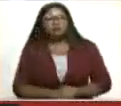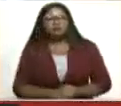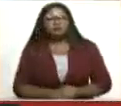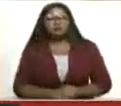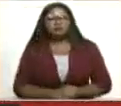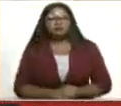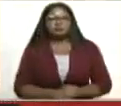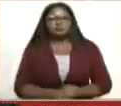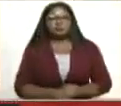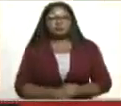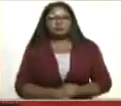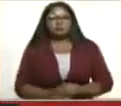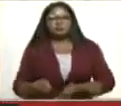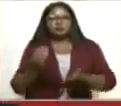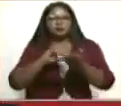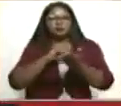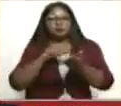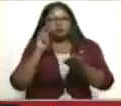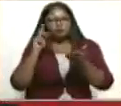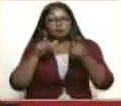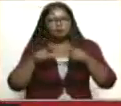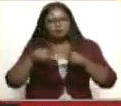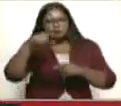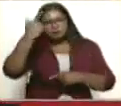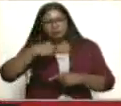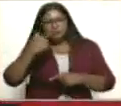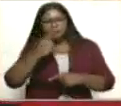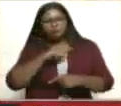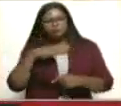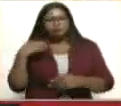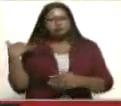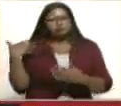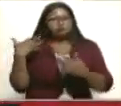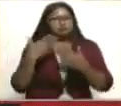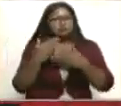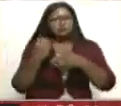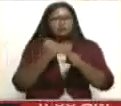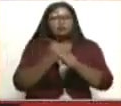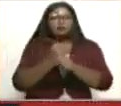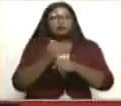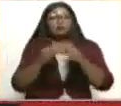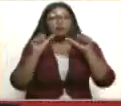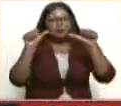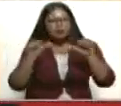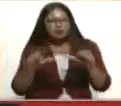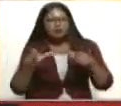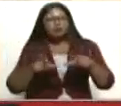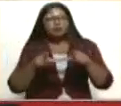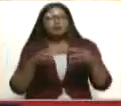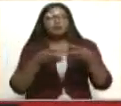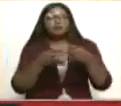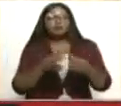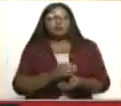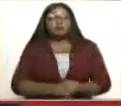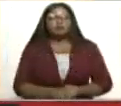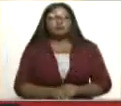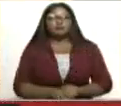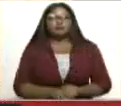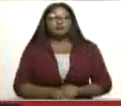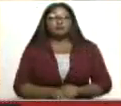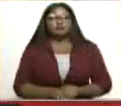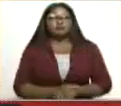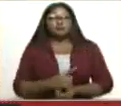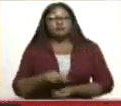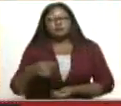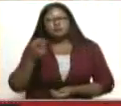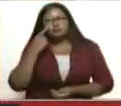más la disciplina y seriedad con que se viene trabajando la agenda entre las partes de la mesa. Vemos